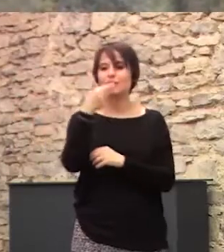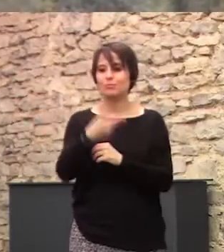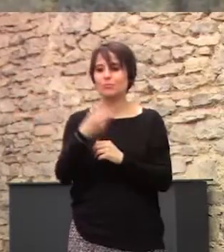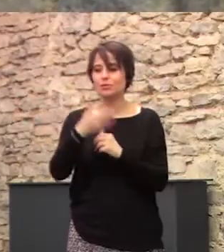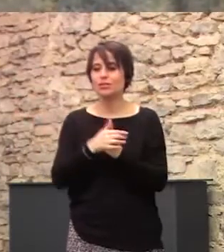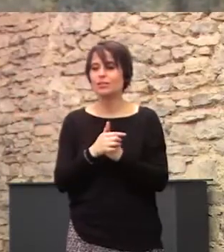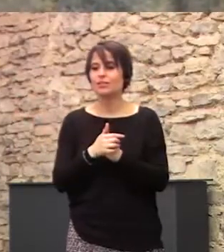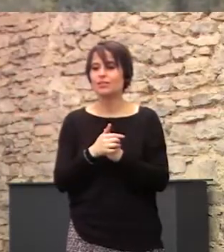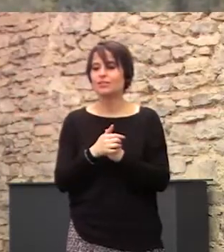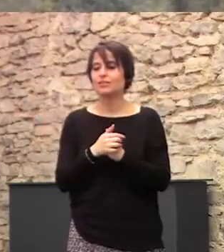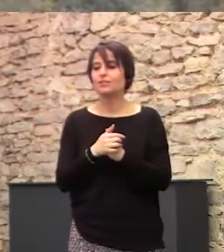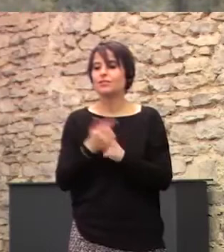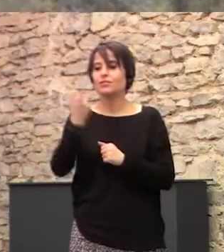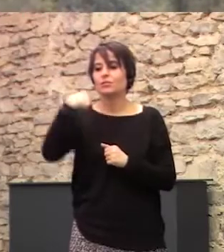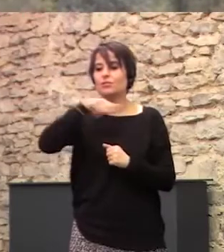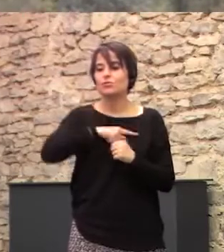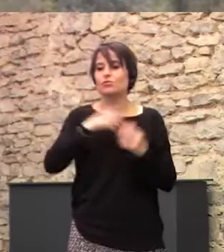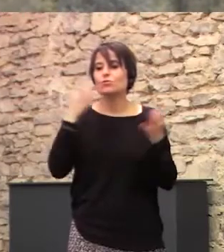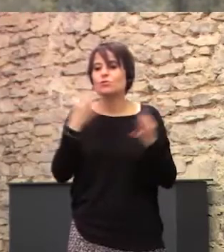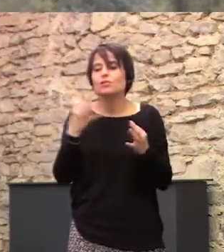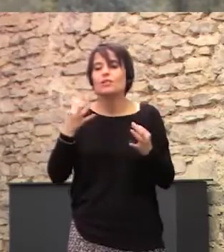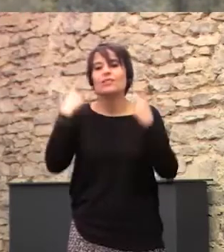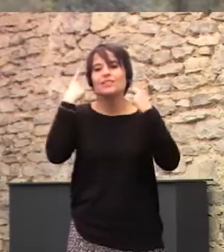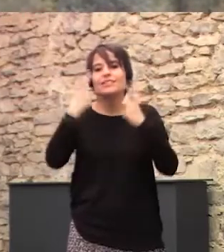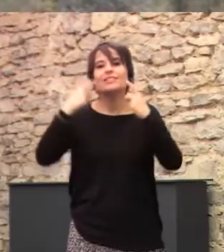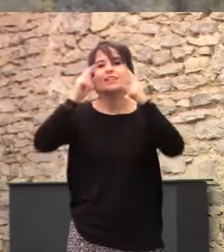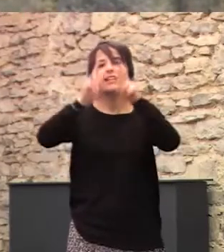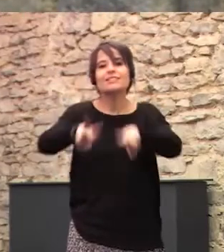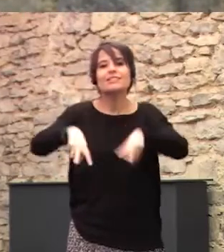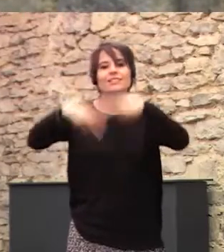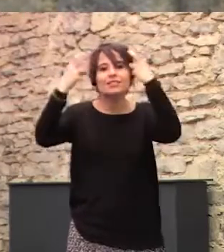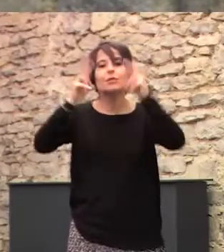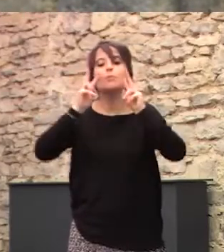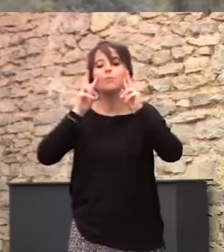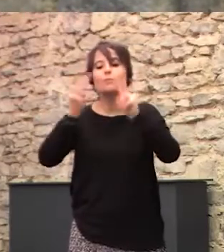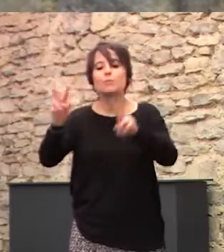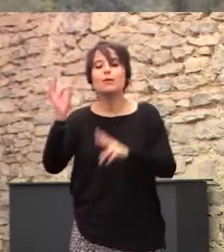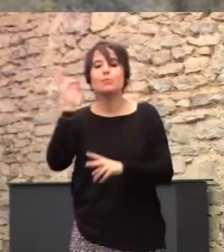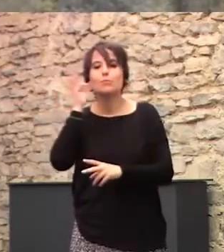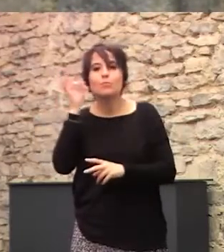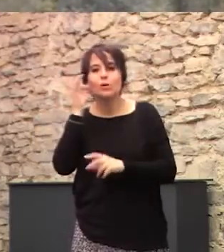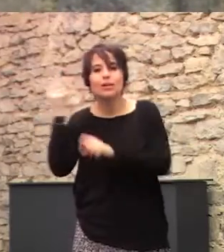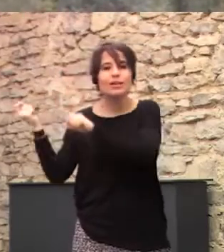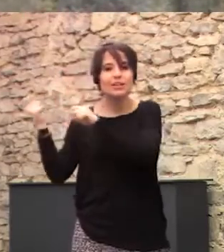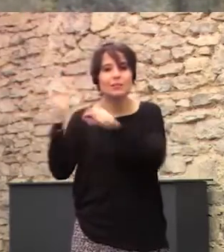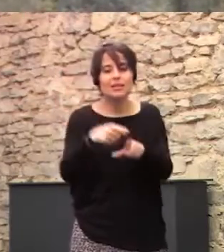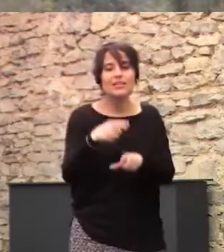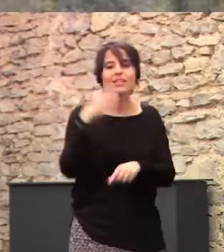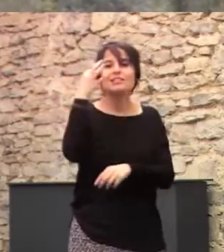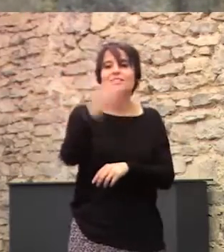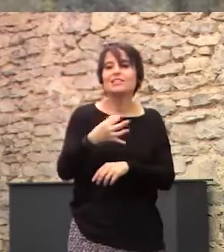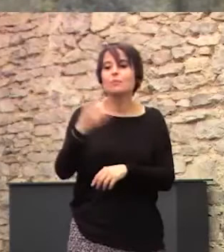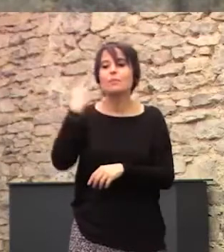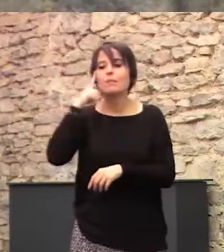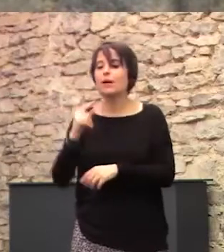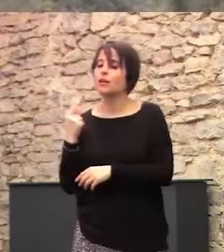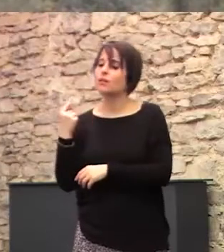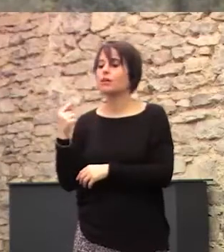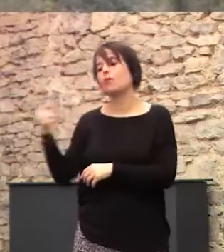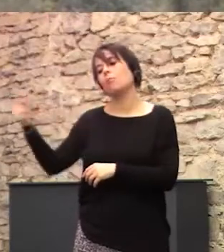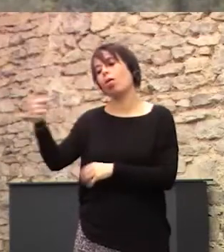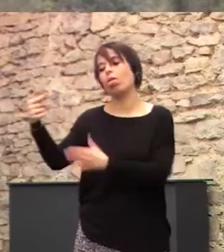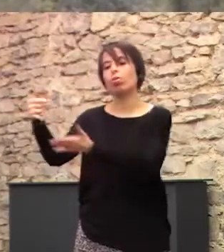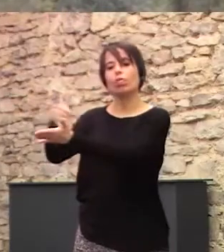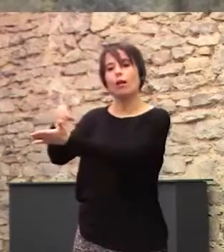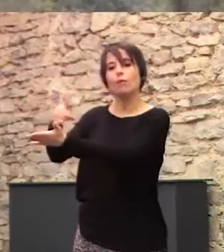creo que tenemos que ir deconstruyendo un poco también el ver a las mujeres inmigrantes siempre desde la carencia, ¿no? Y la